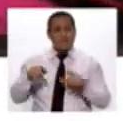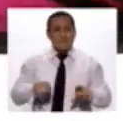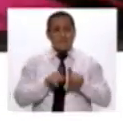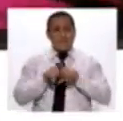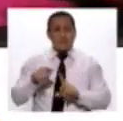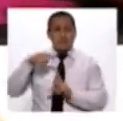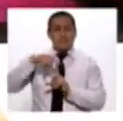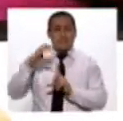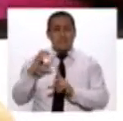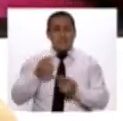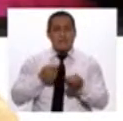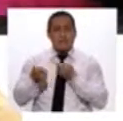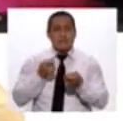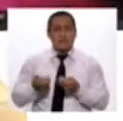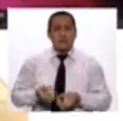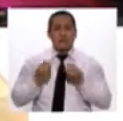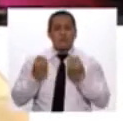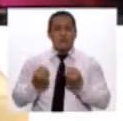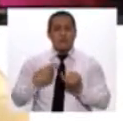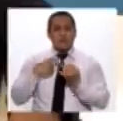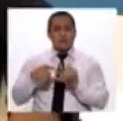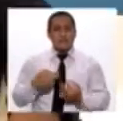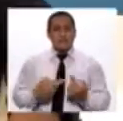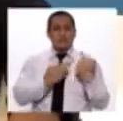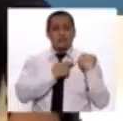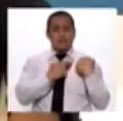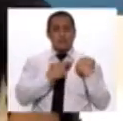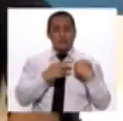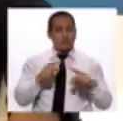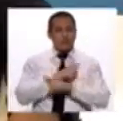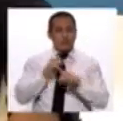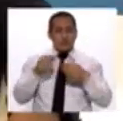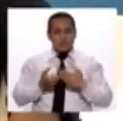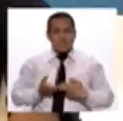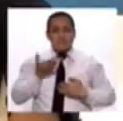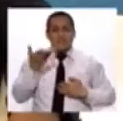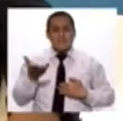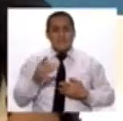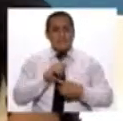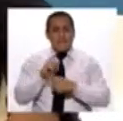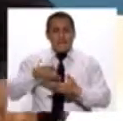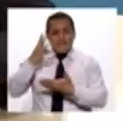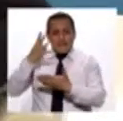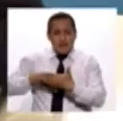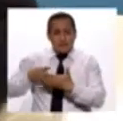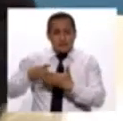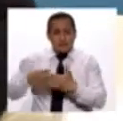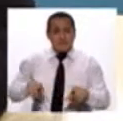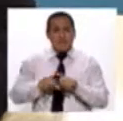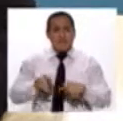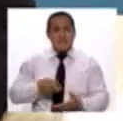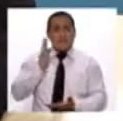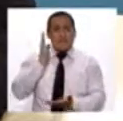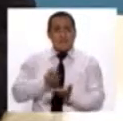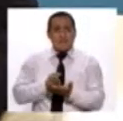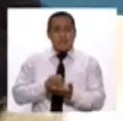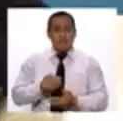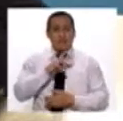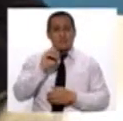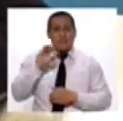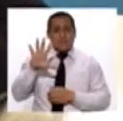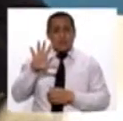los tribunales administrativos. Porque las facultades constitucionales no son extendibles ni son analogizables. La sentencia del presidente del